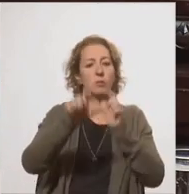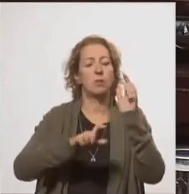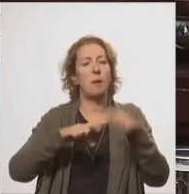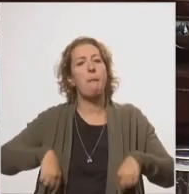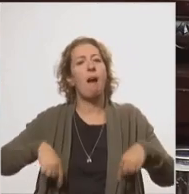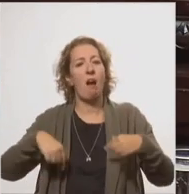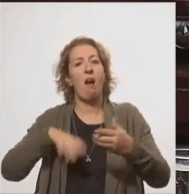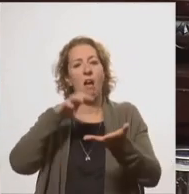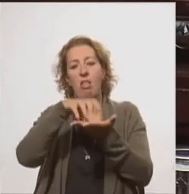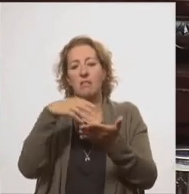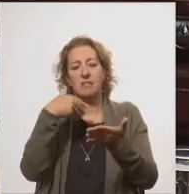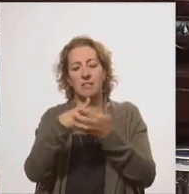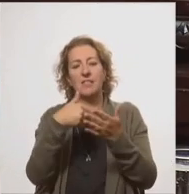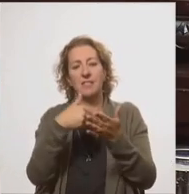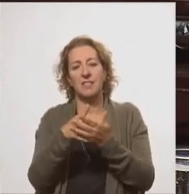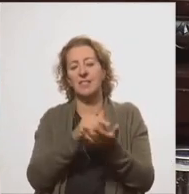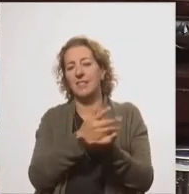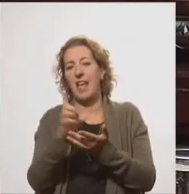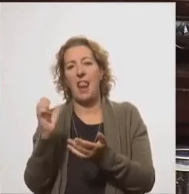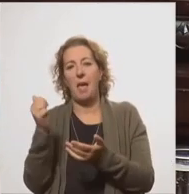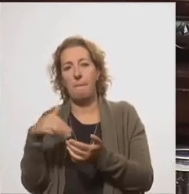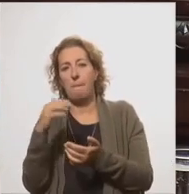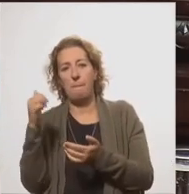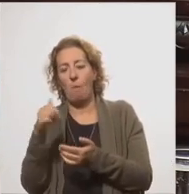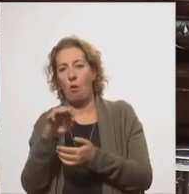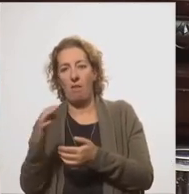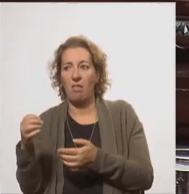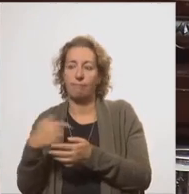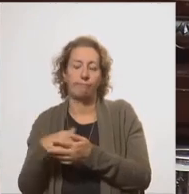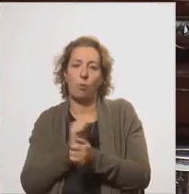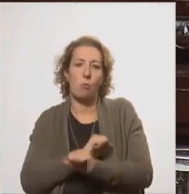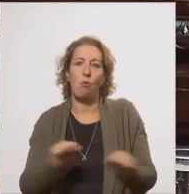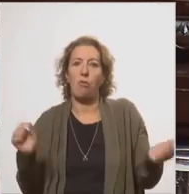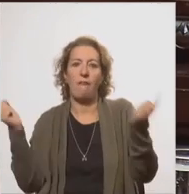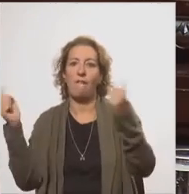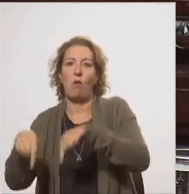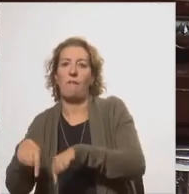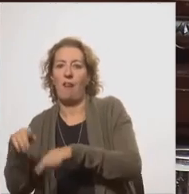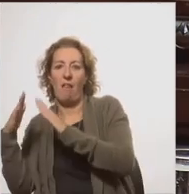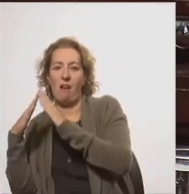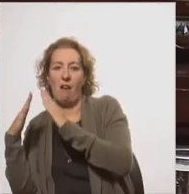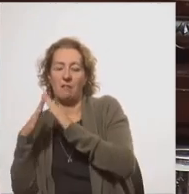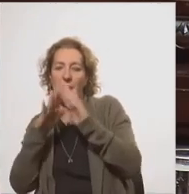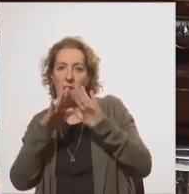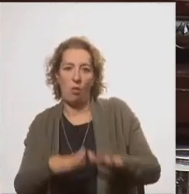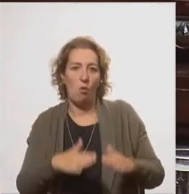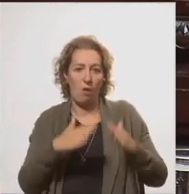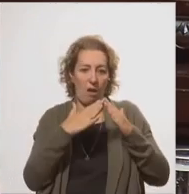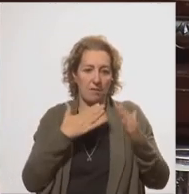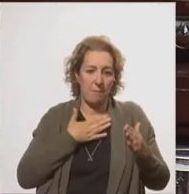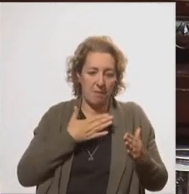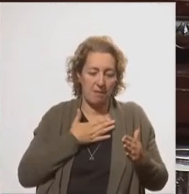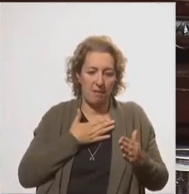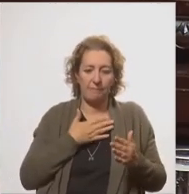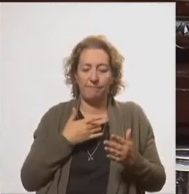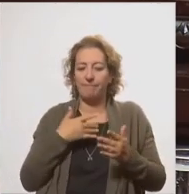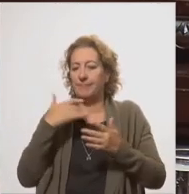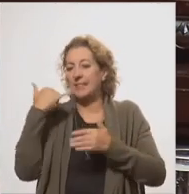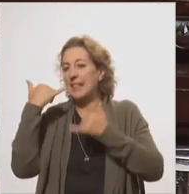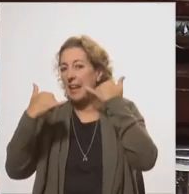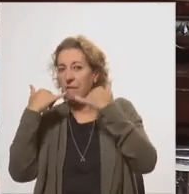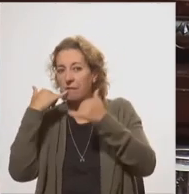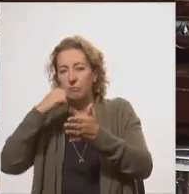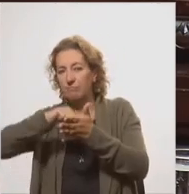Un grupo quedó en mi casa porque era imposible que volviera a la suya. Los teléfonos estaban bloqueando, se iban conociendo